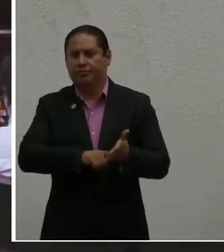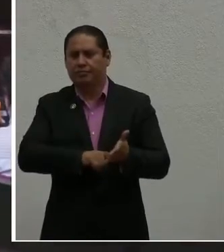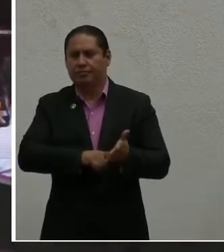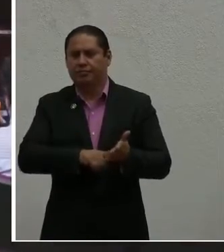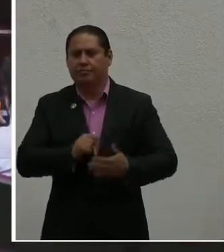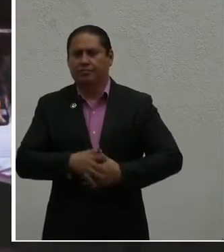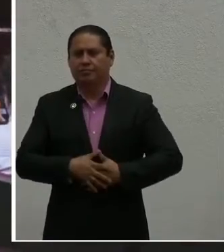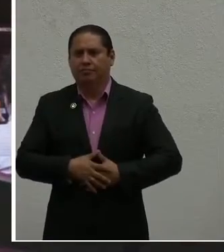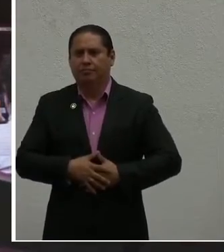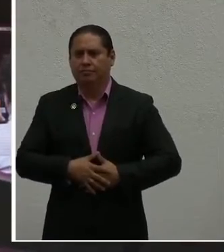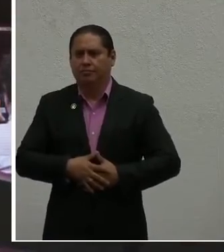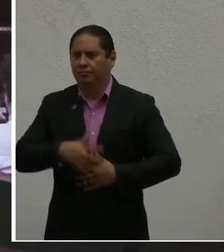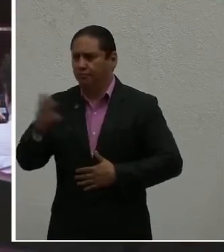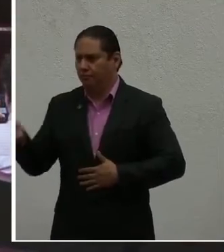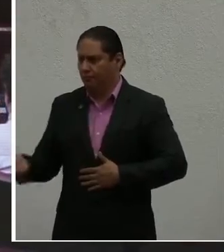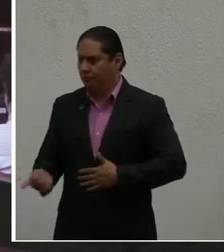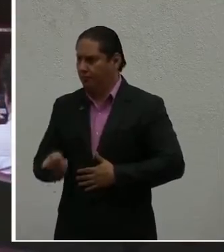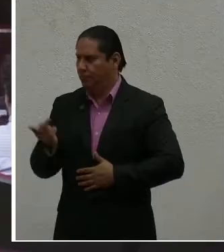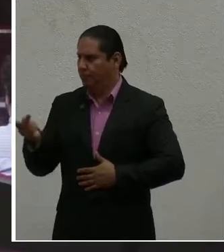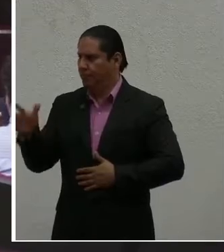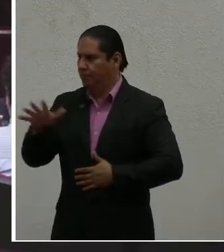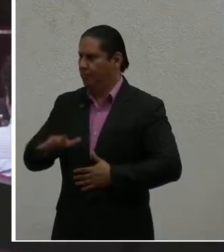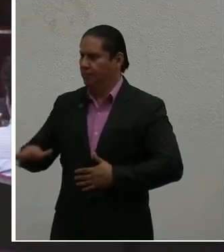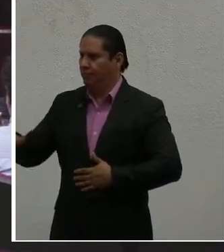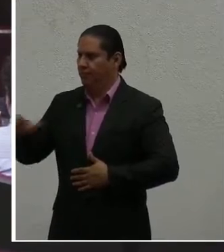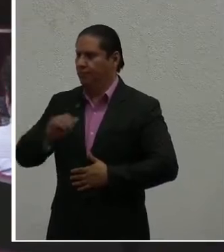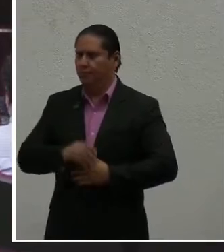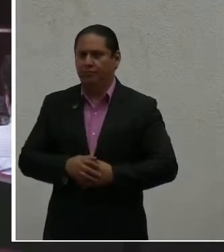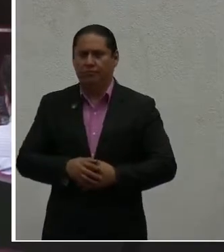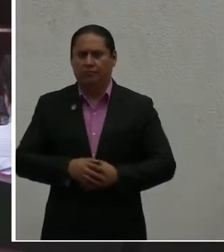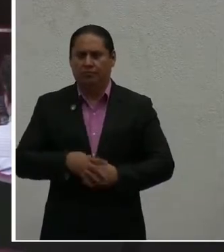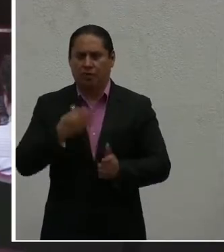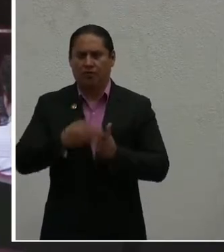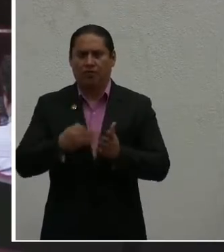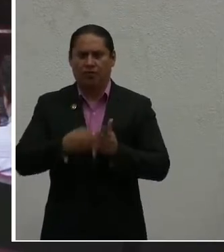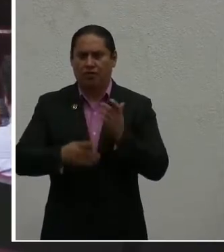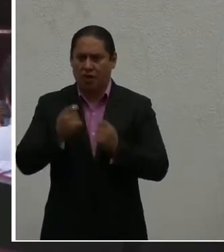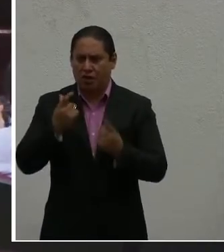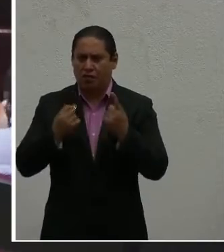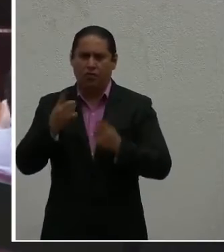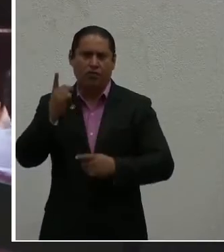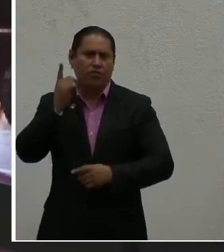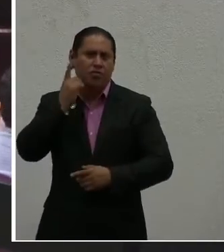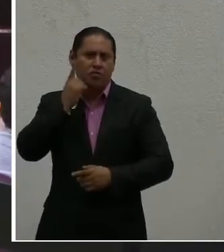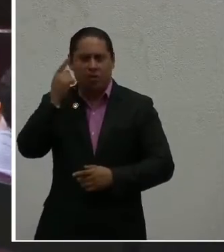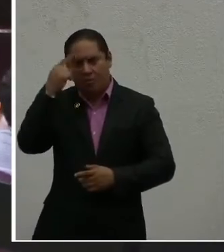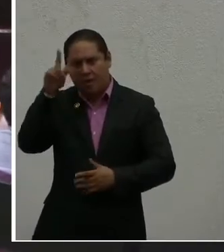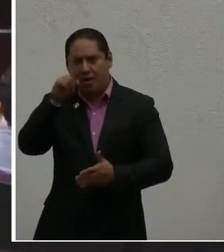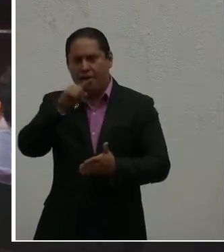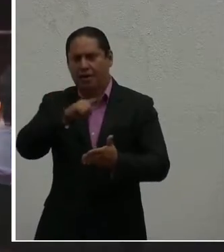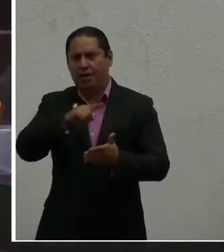diputada presidenta. Se pregunta a la honorable asamblea si falta algún legislador por emitir su voto.